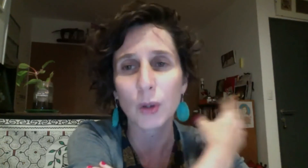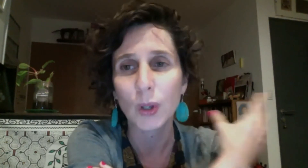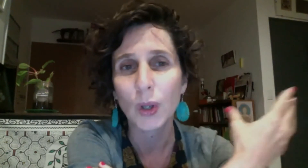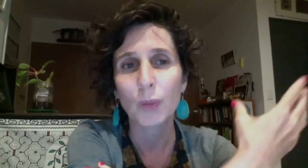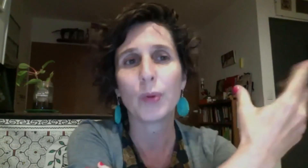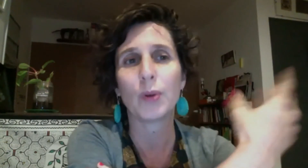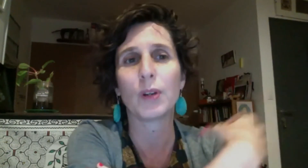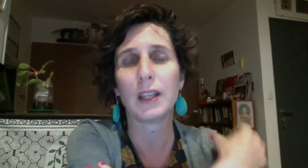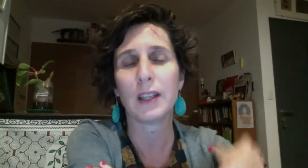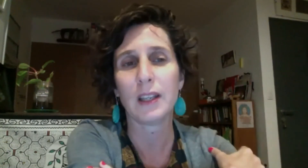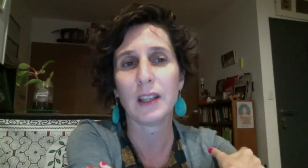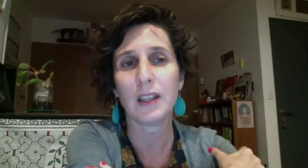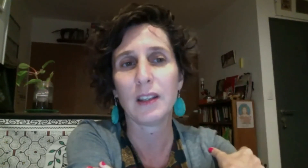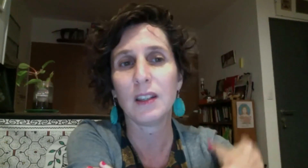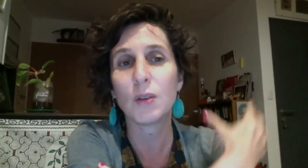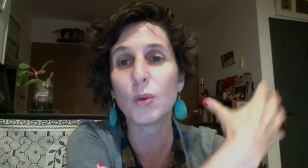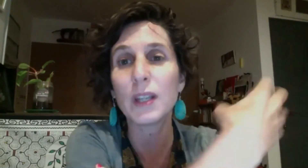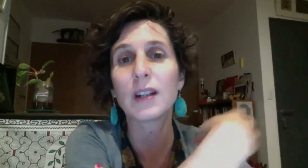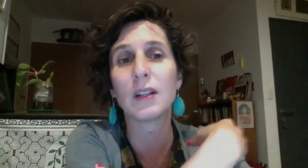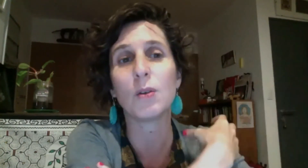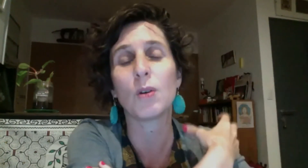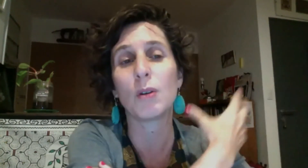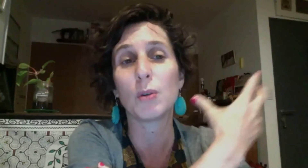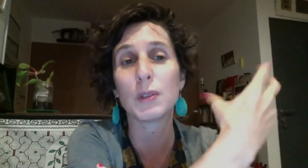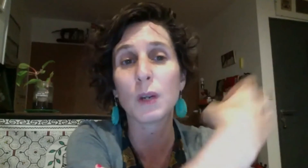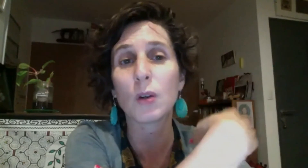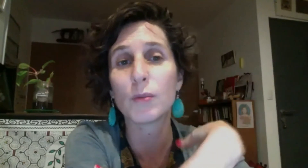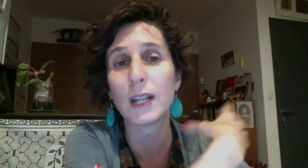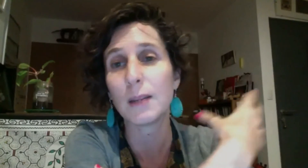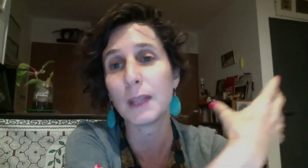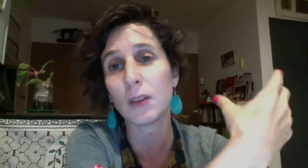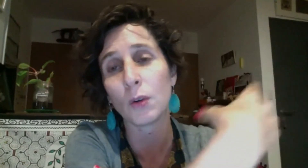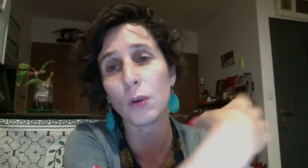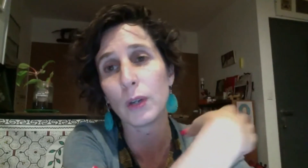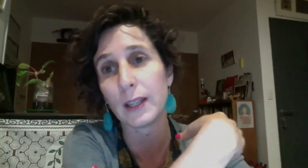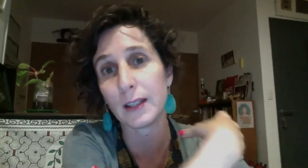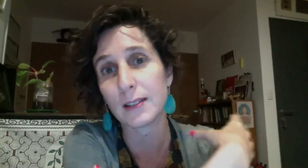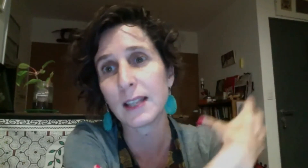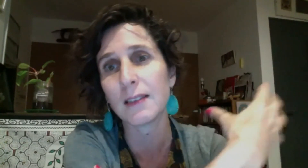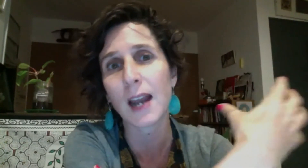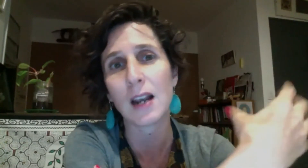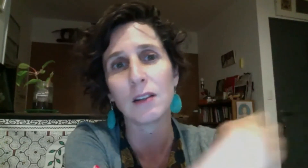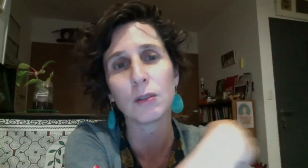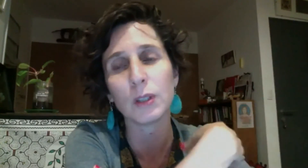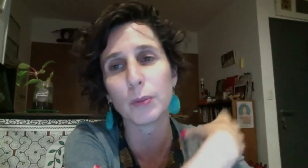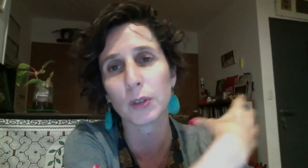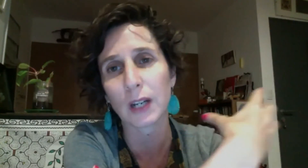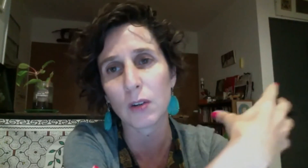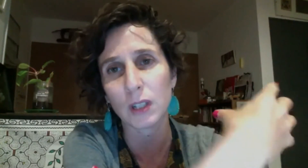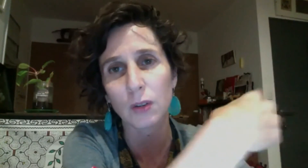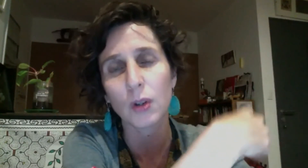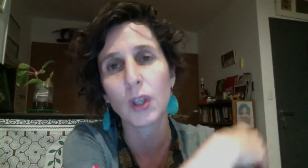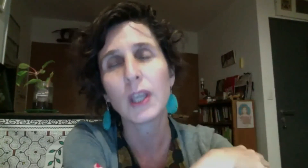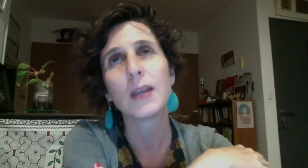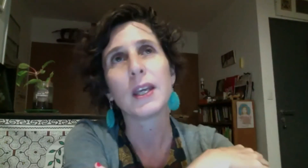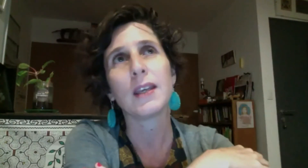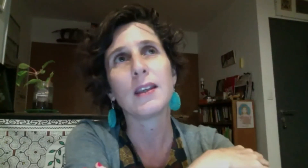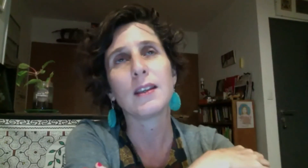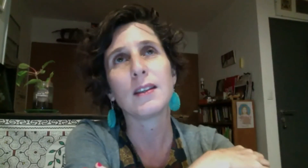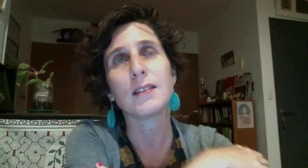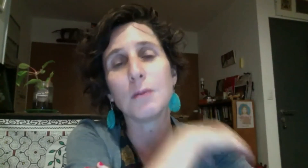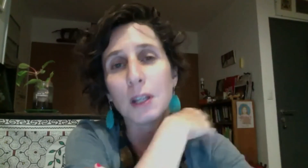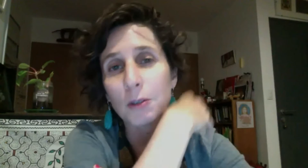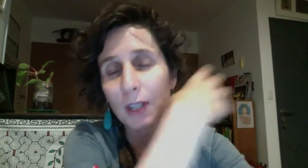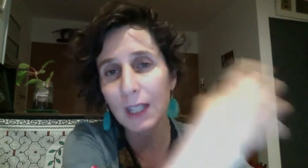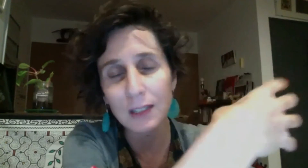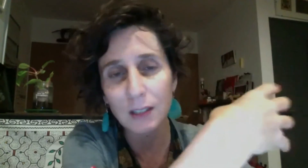ido por incluir lo audiovisual como un elemento central, ¿no? Y protagónico.